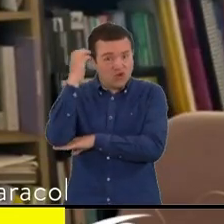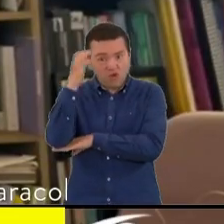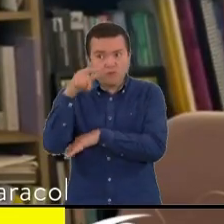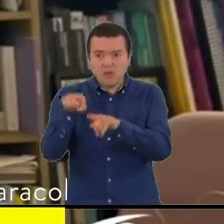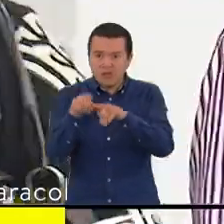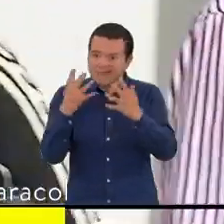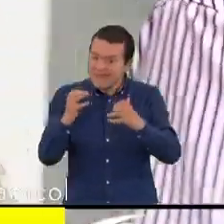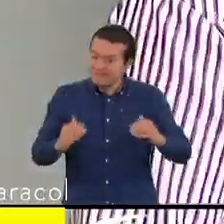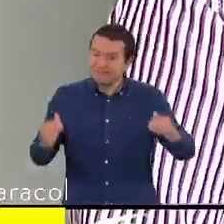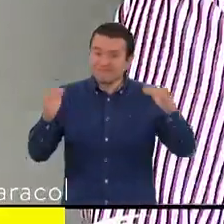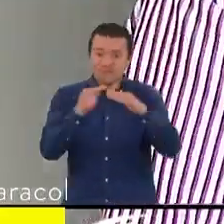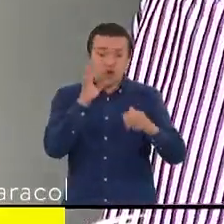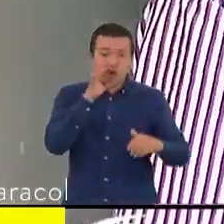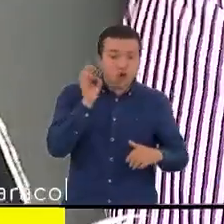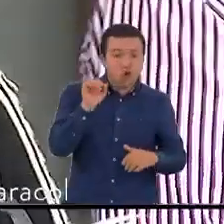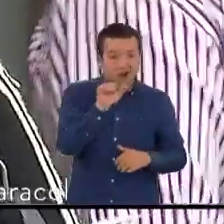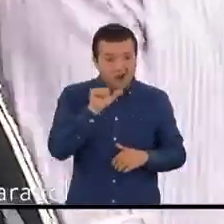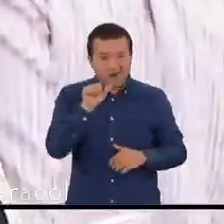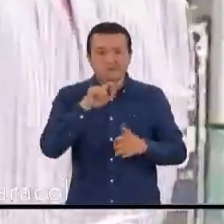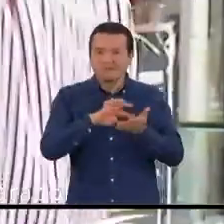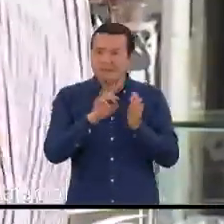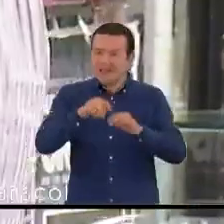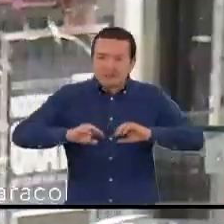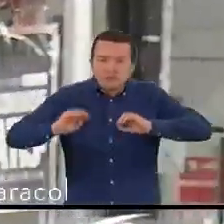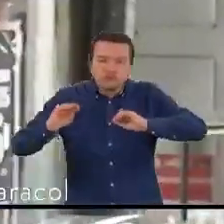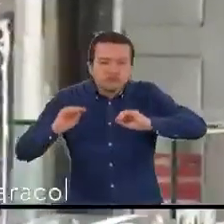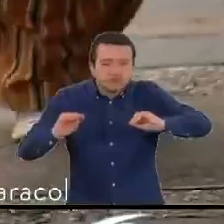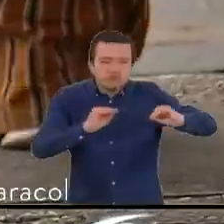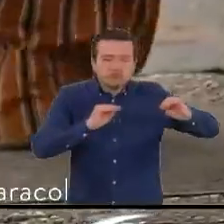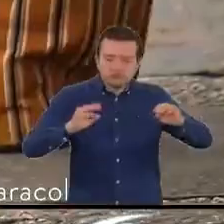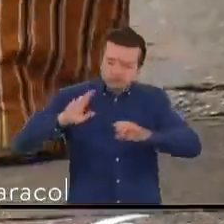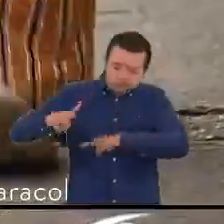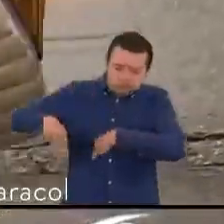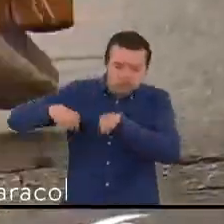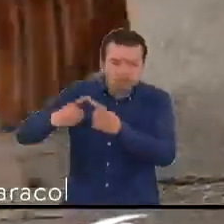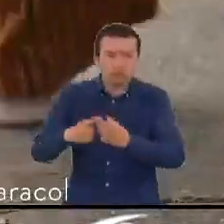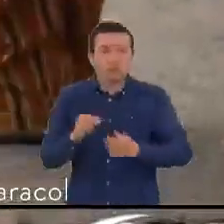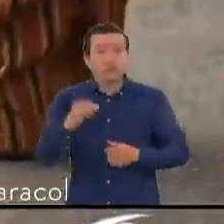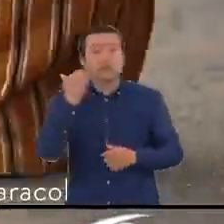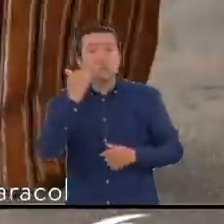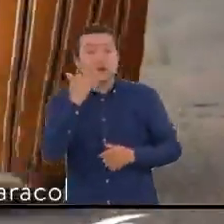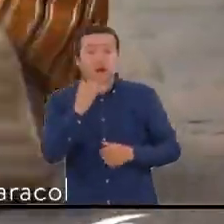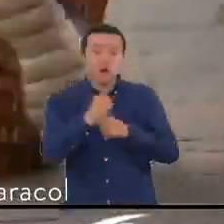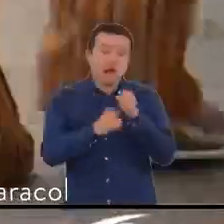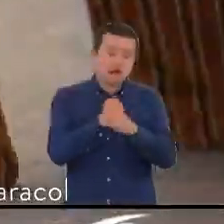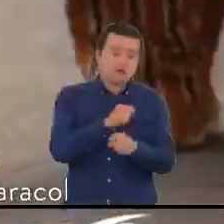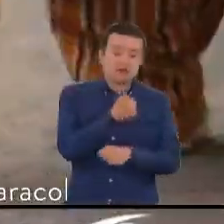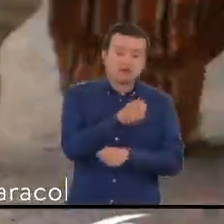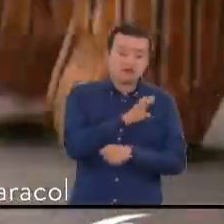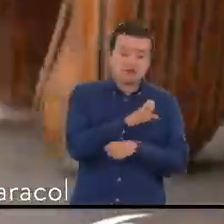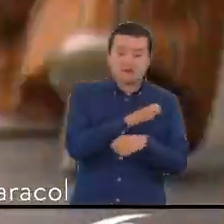a lo largo de toda la trayectoria escolar. Mujeres entre los 19 y 35 años son las más vulneradas en Colombia.